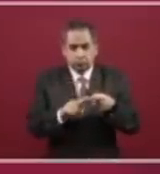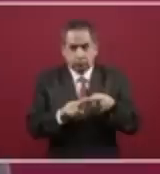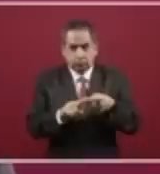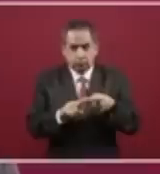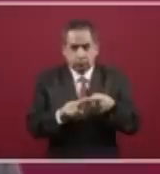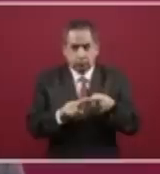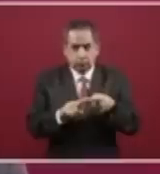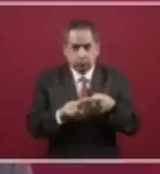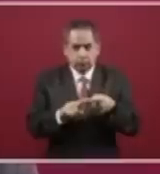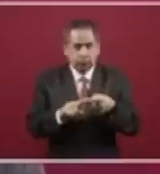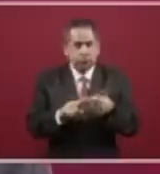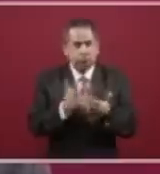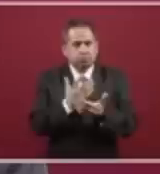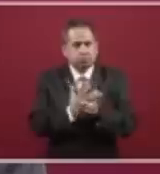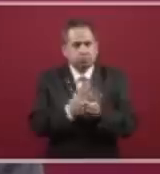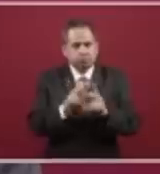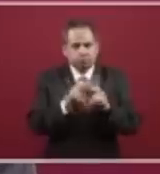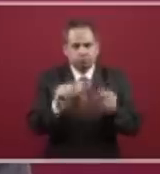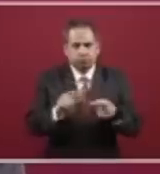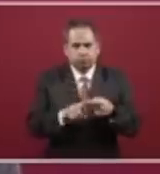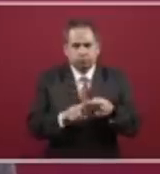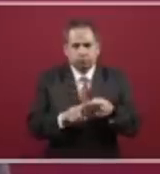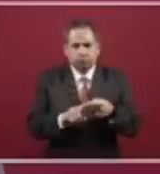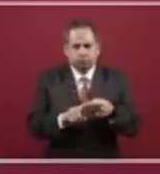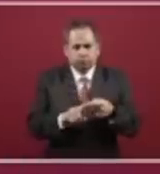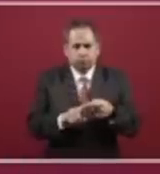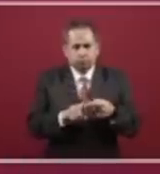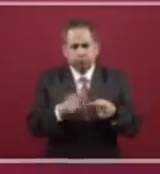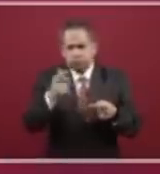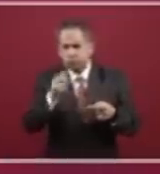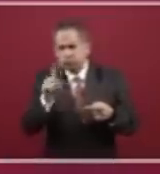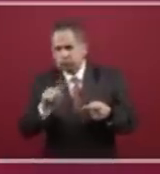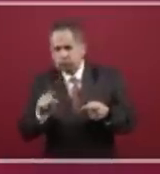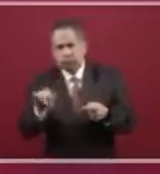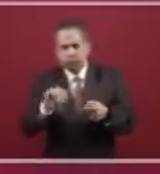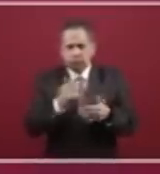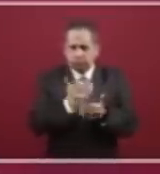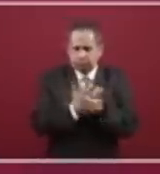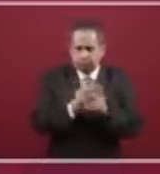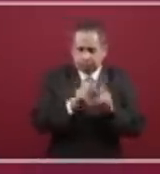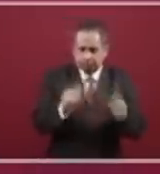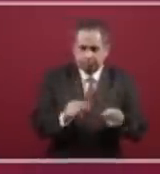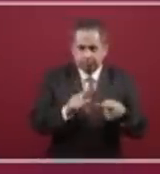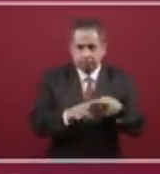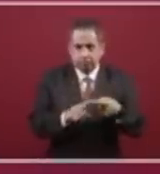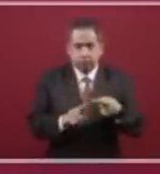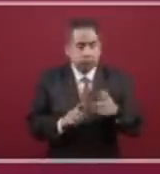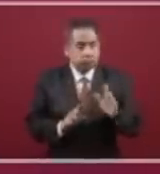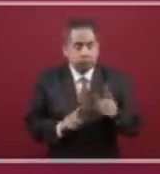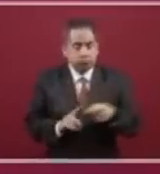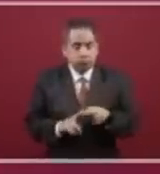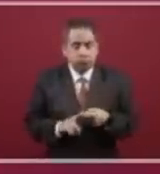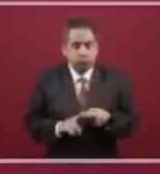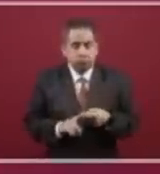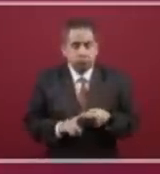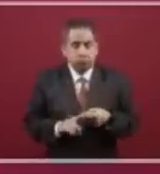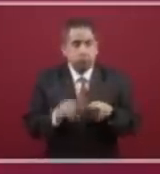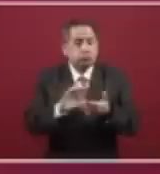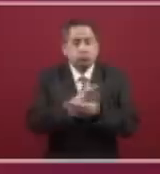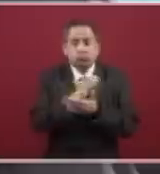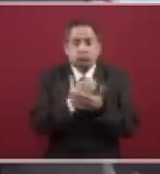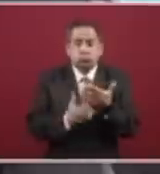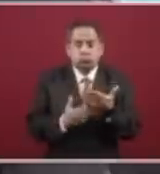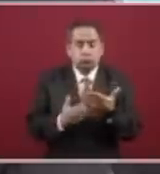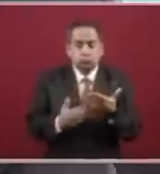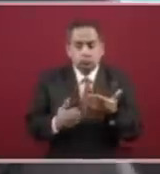paz descanse gonzález si éste está viendo es un contrato